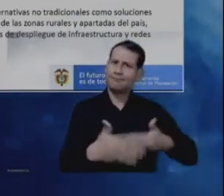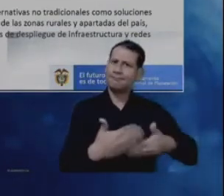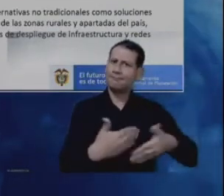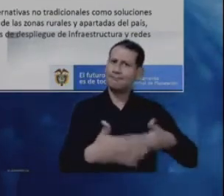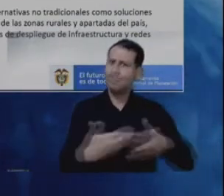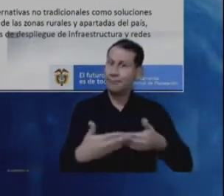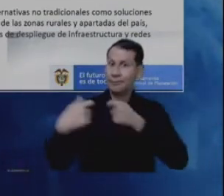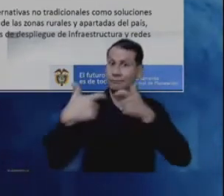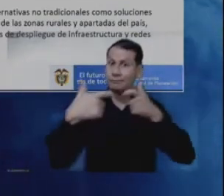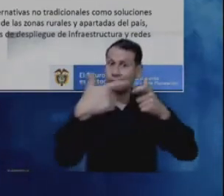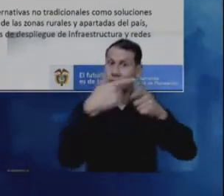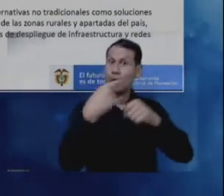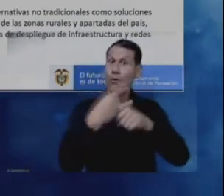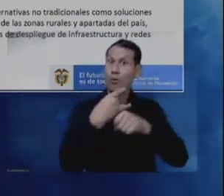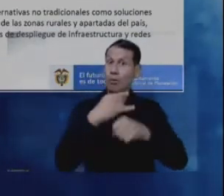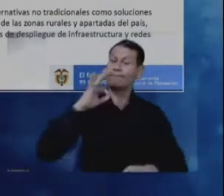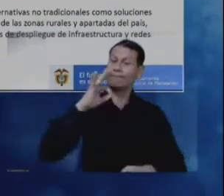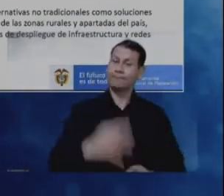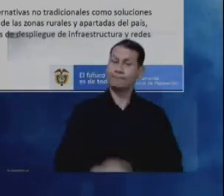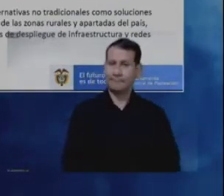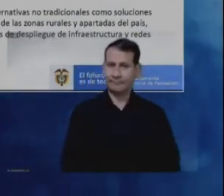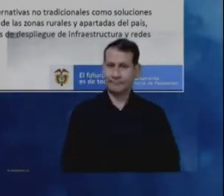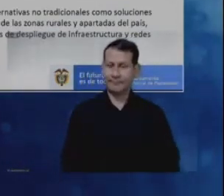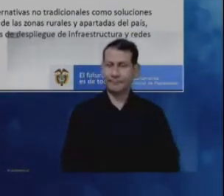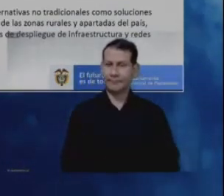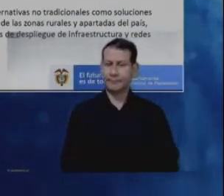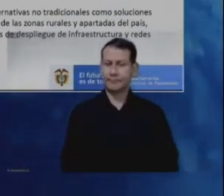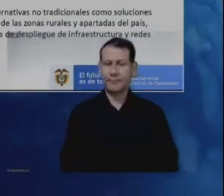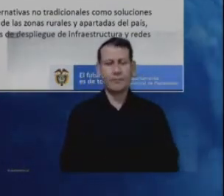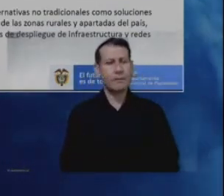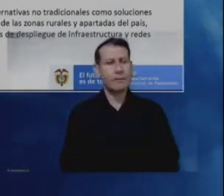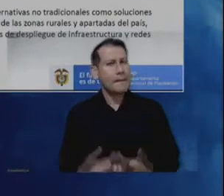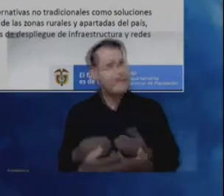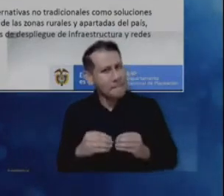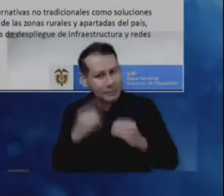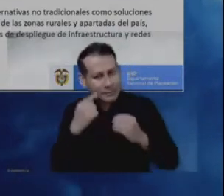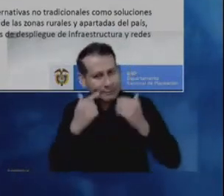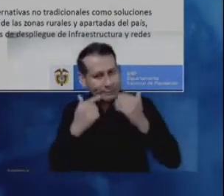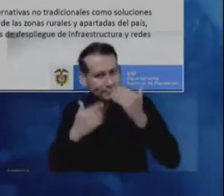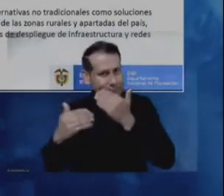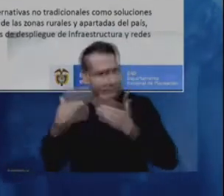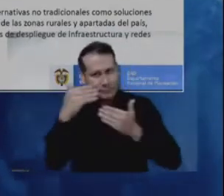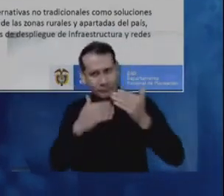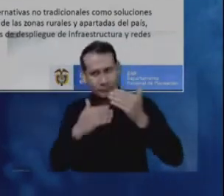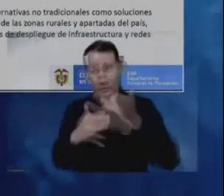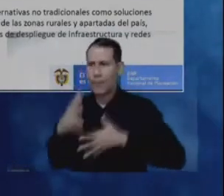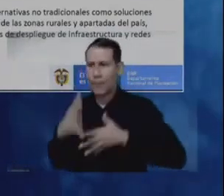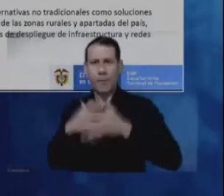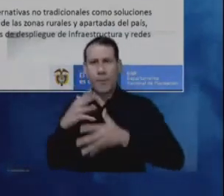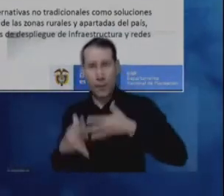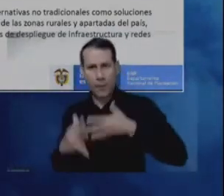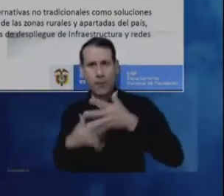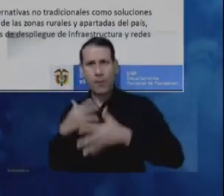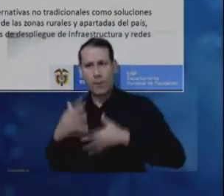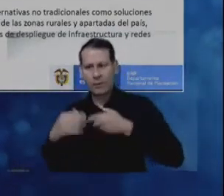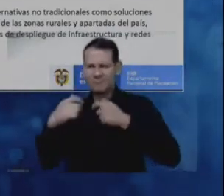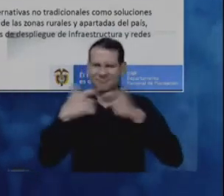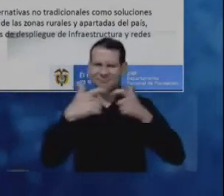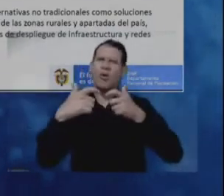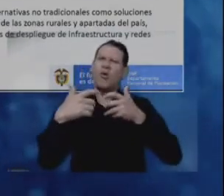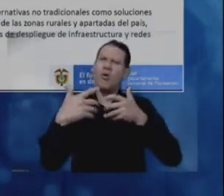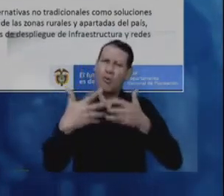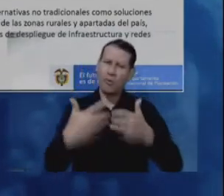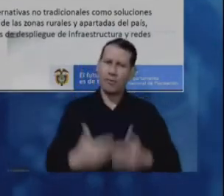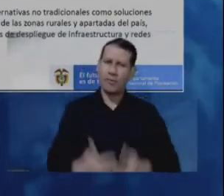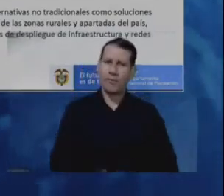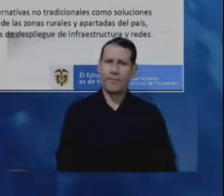espectro, mirar si podríamos, no sé, analizar el establecimiento de un mercado secundario de espectro, quizá también favorecer el uso libre